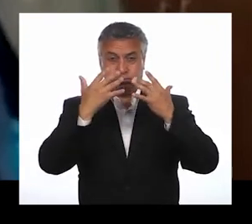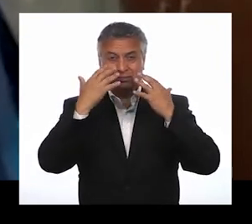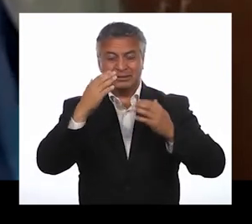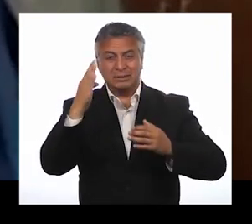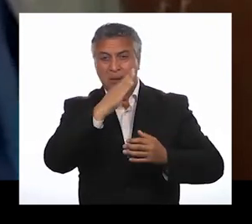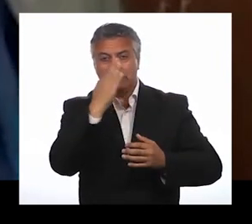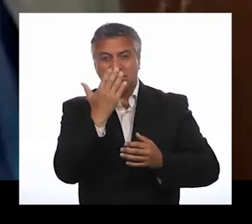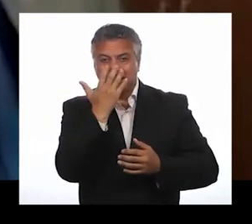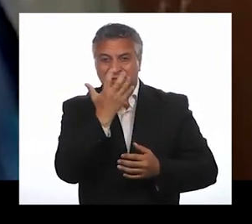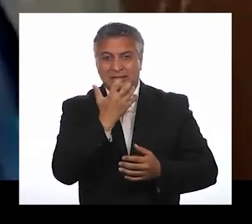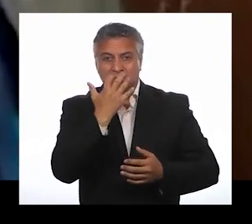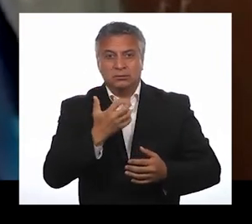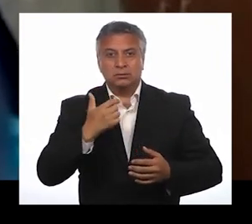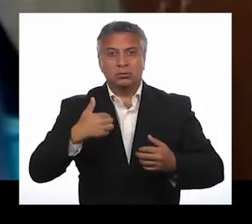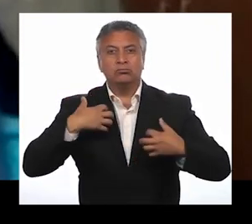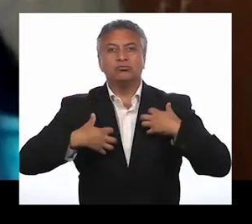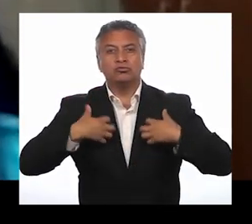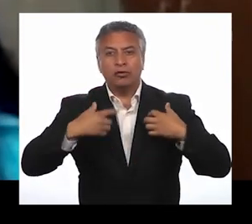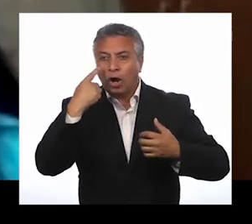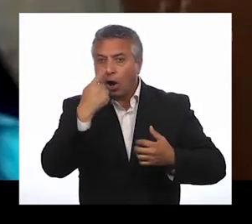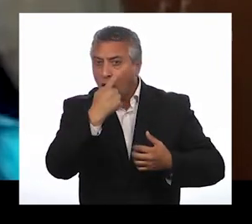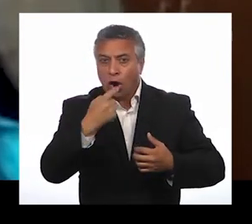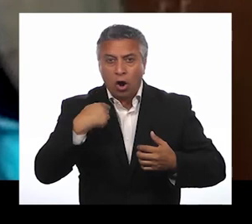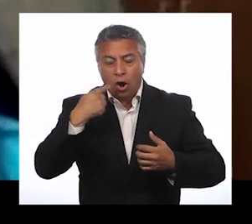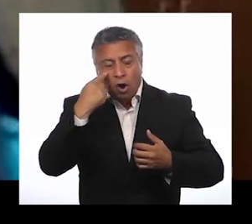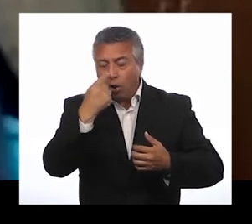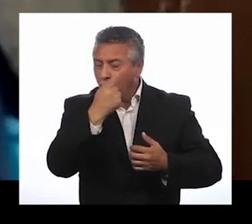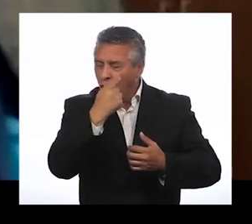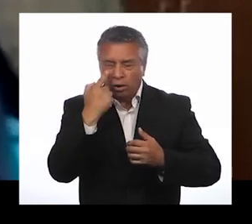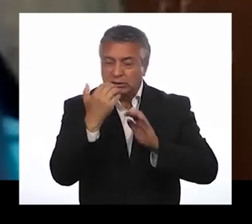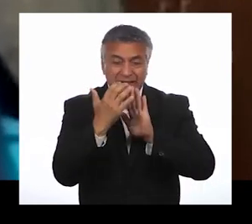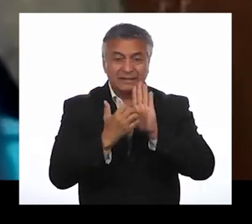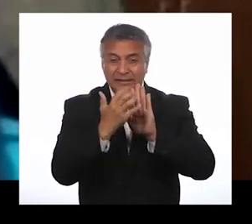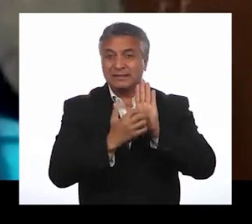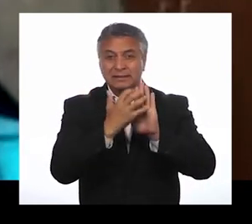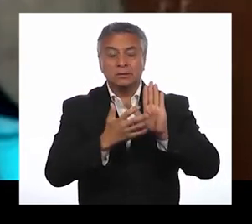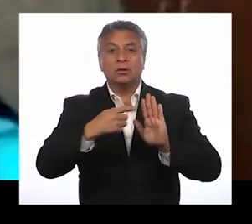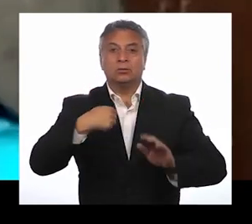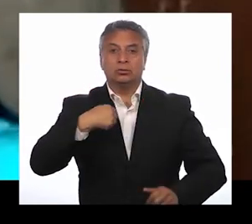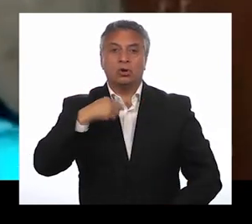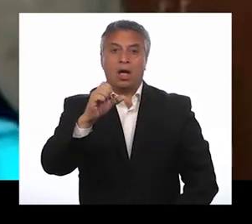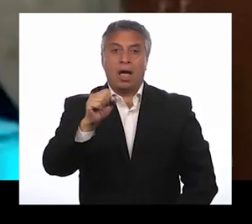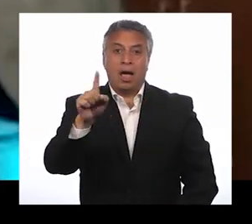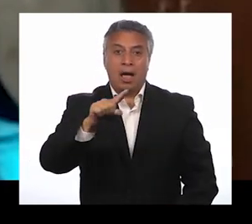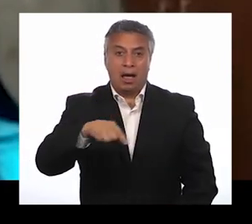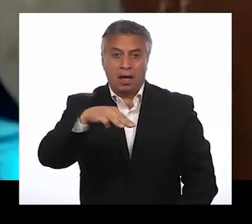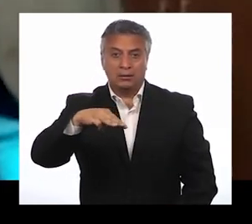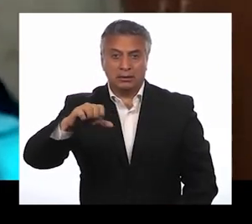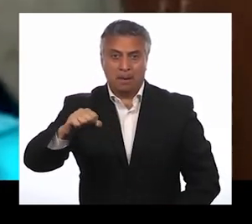lacrimógena. Y molestaban los ojos, me picaban. Y como soy asmática, mi